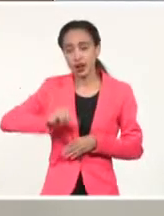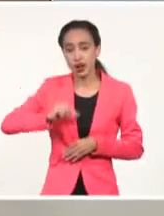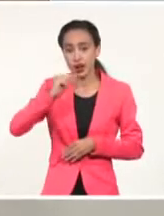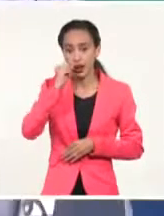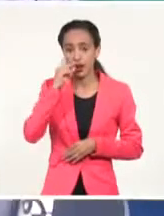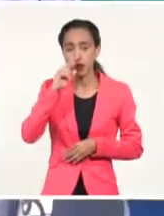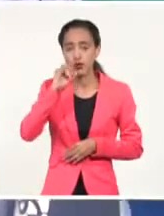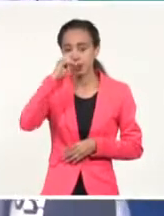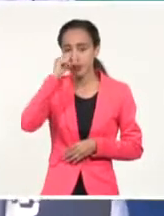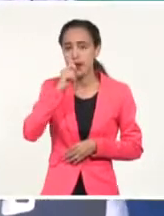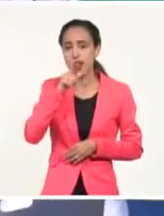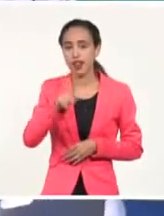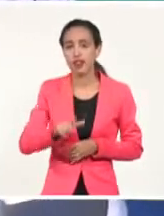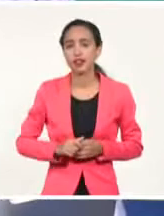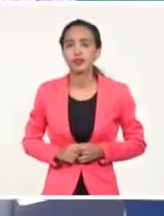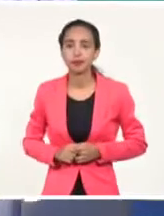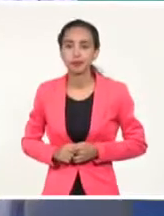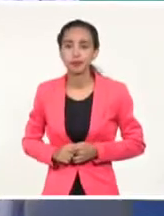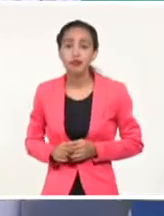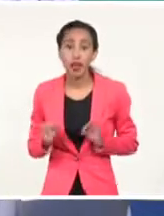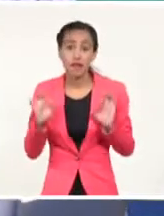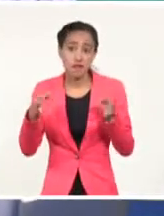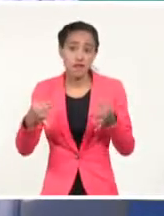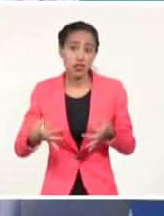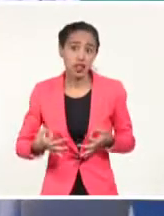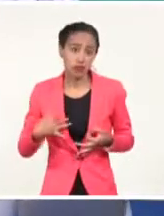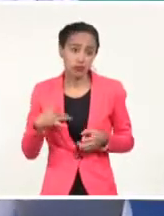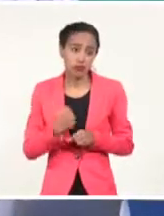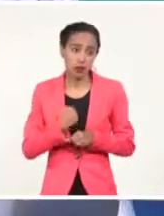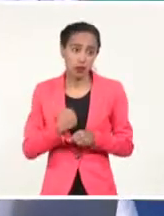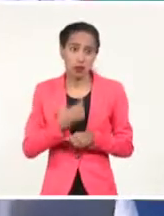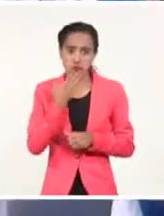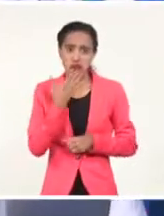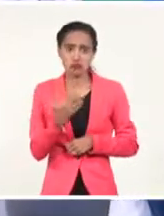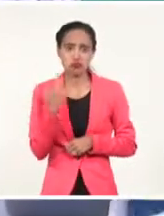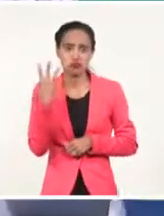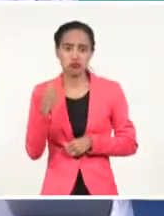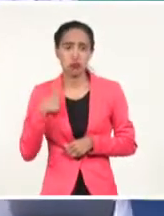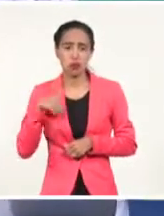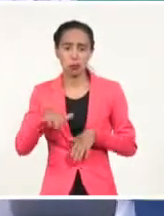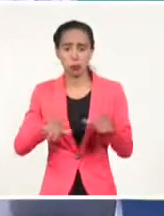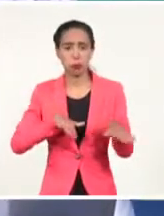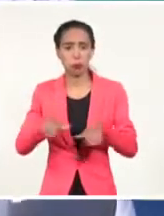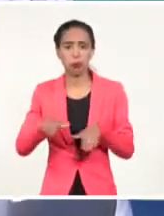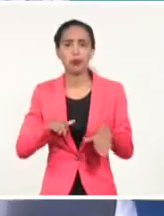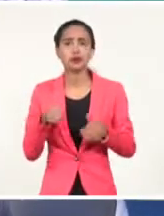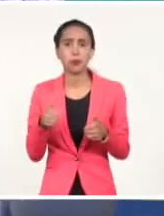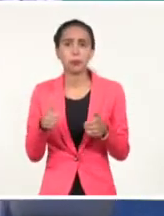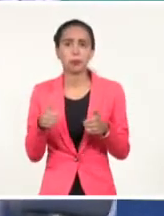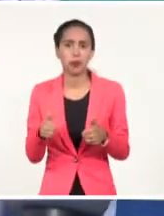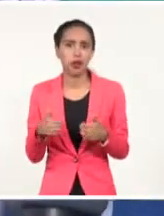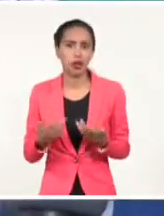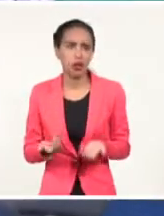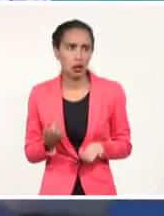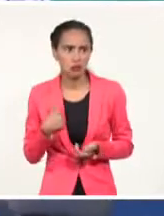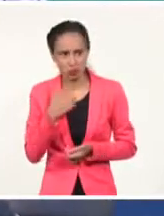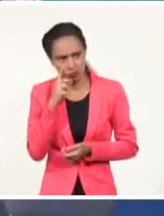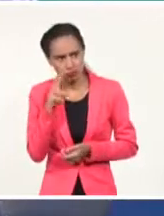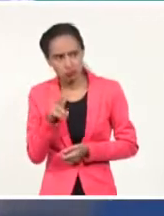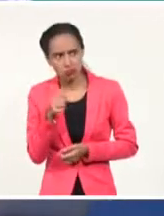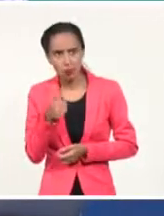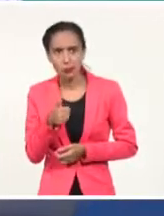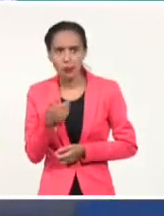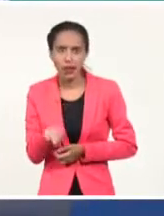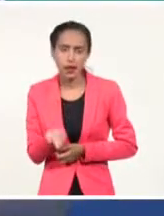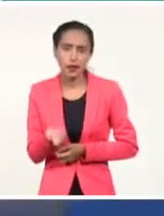Núñez. Verdaderamente mi labor ha sido bastante buena y aquí la preparación la hemos tenido bastante aceptable,